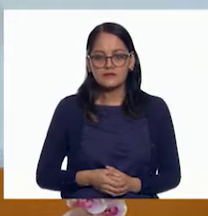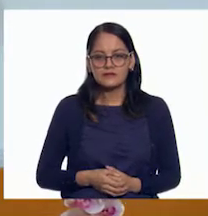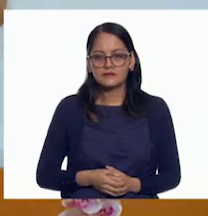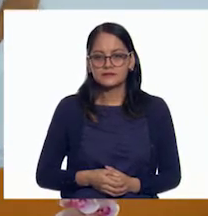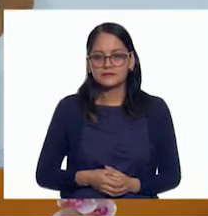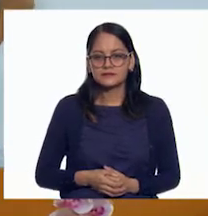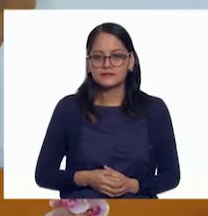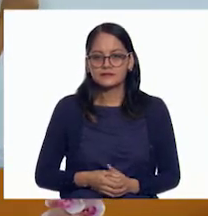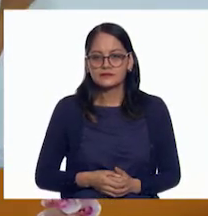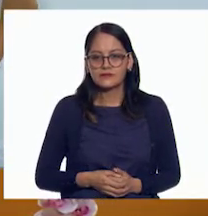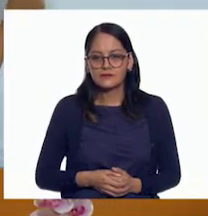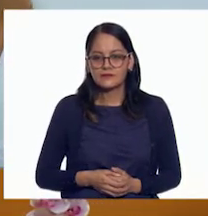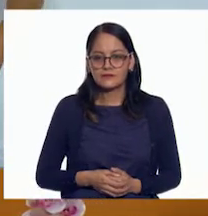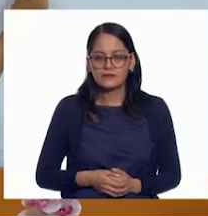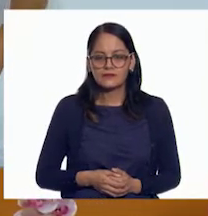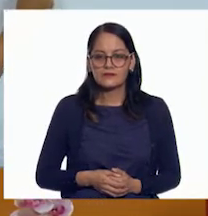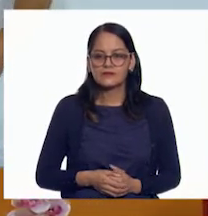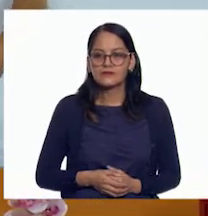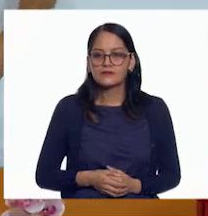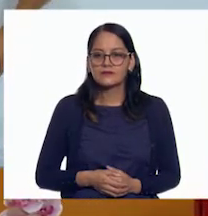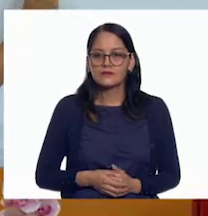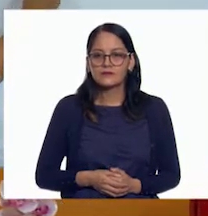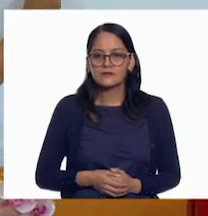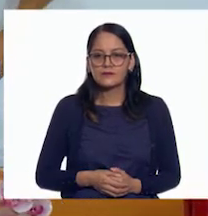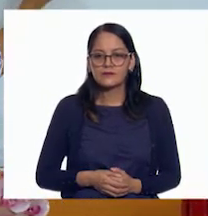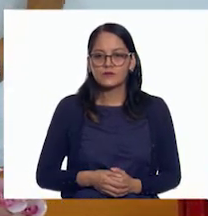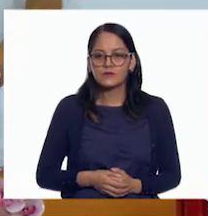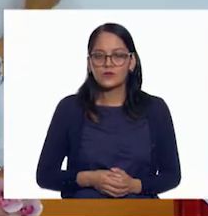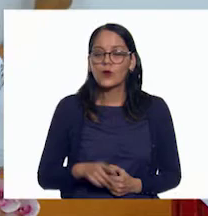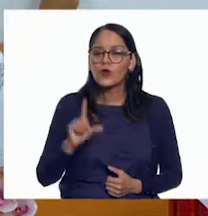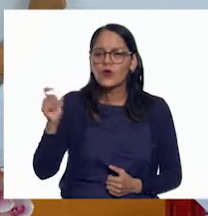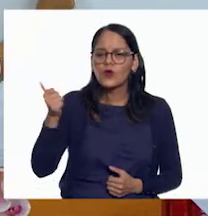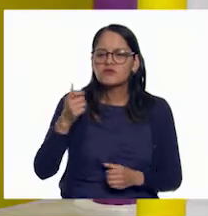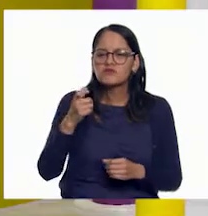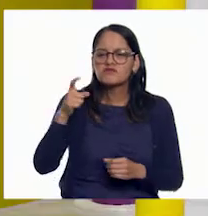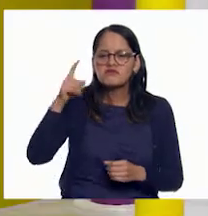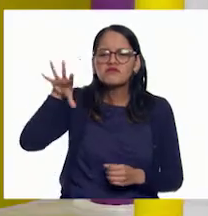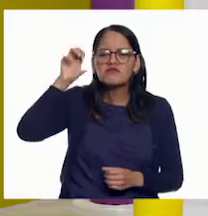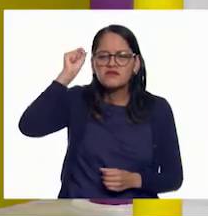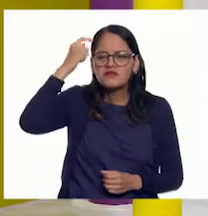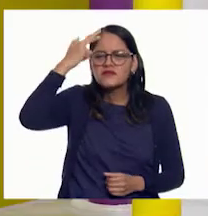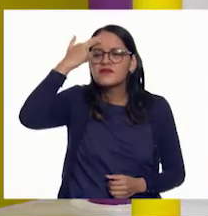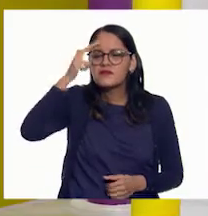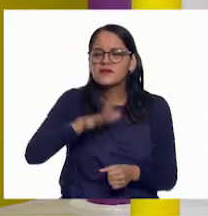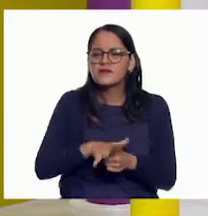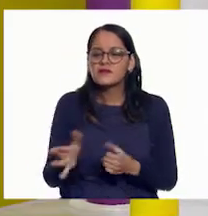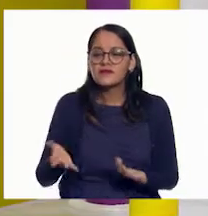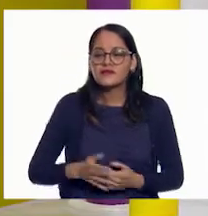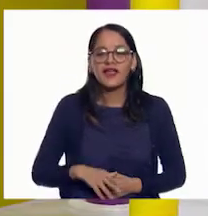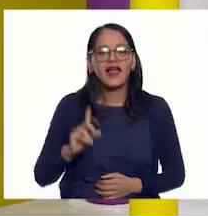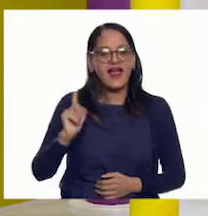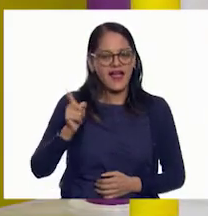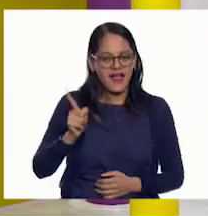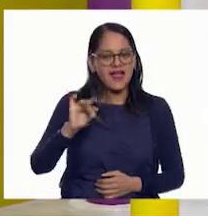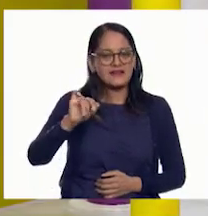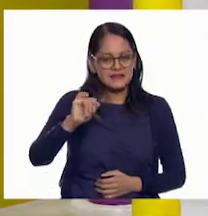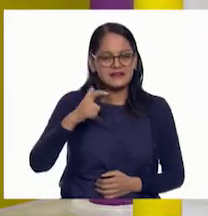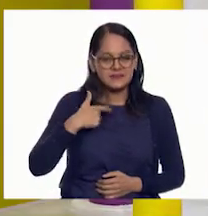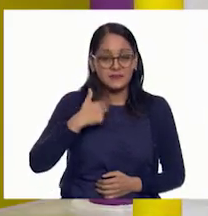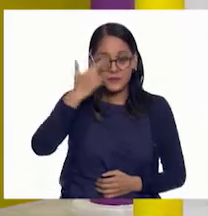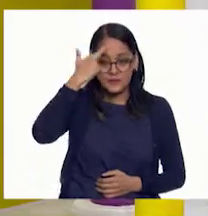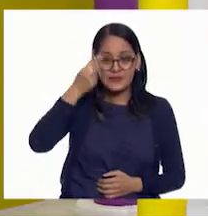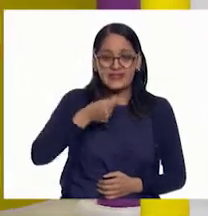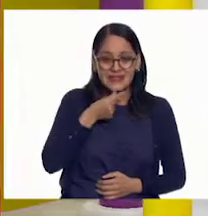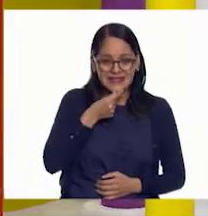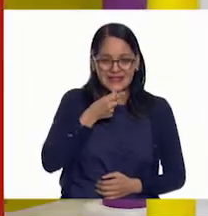a la abuelita. ¿De qué se acuerdan más ustedes? ¿De qué? Sí, me están diciendo las niñas